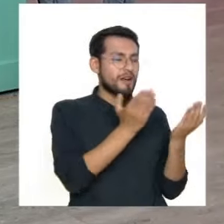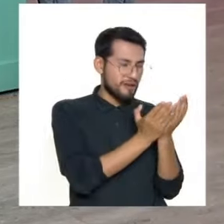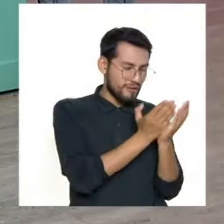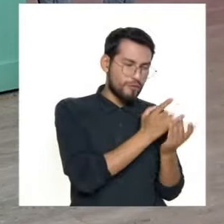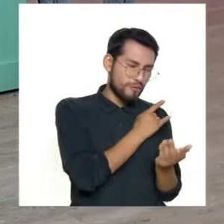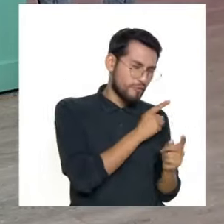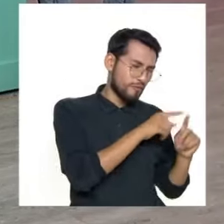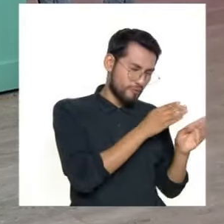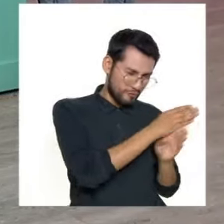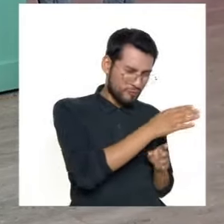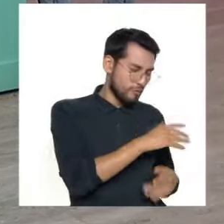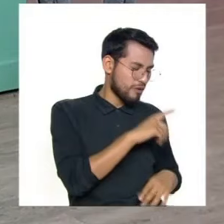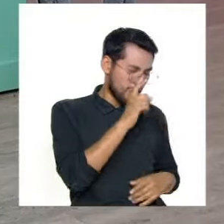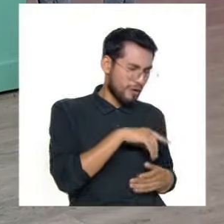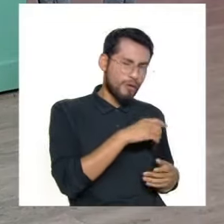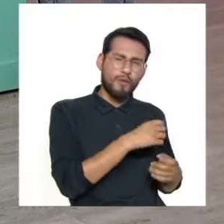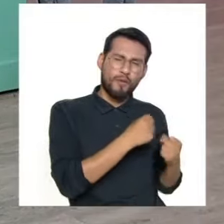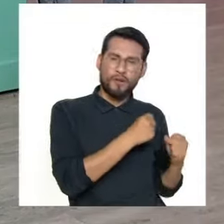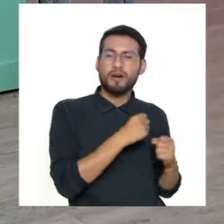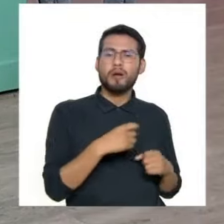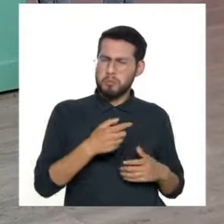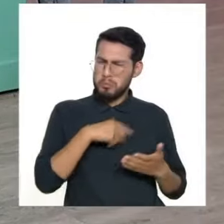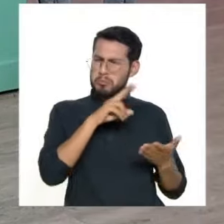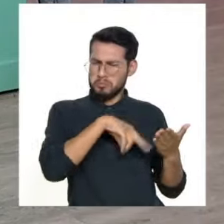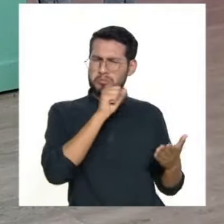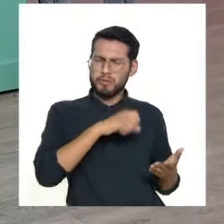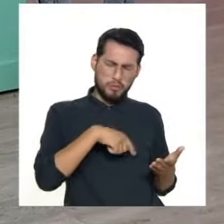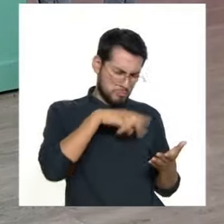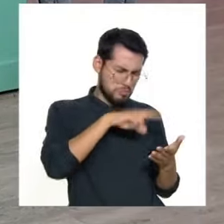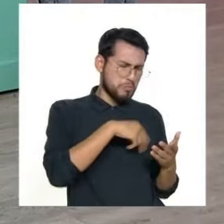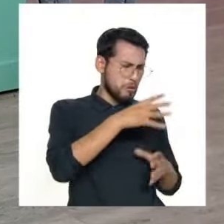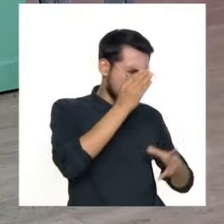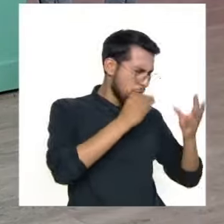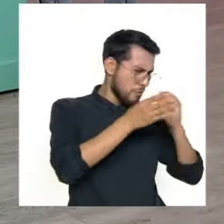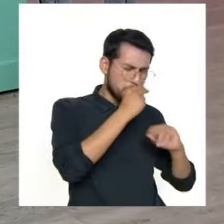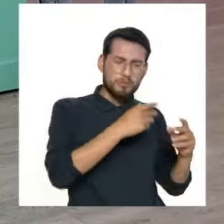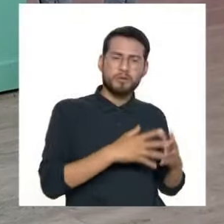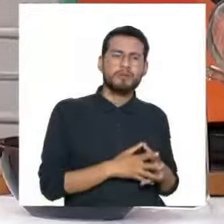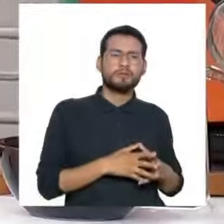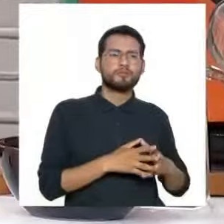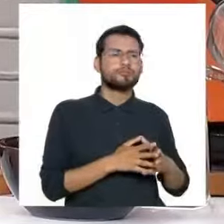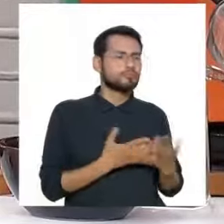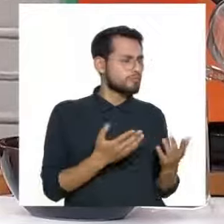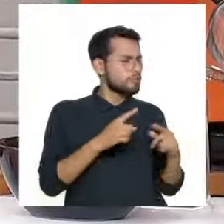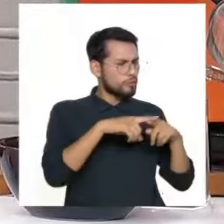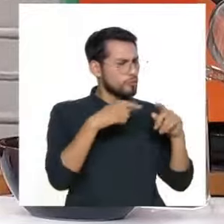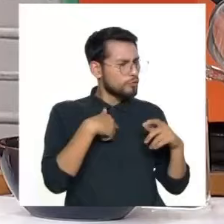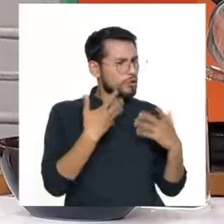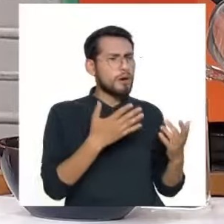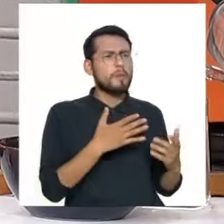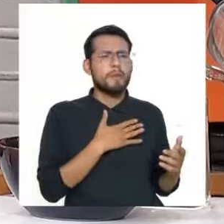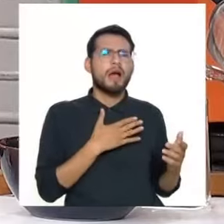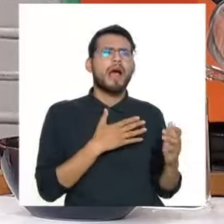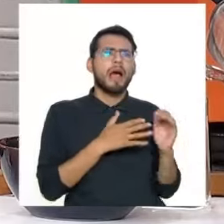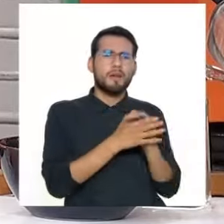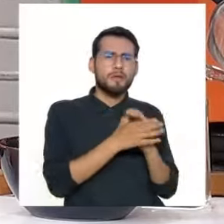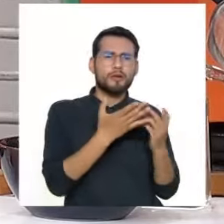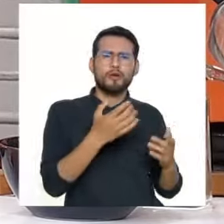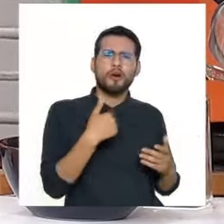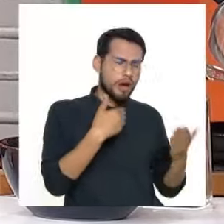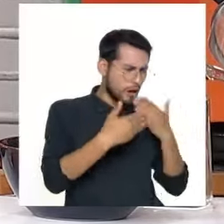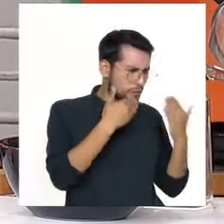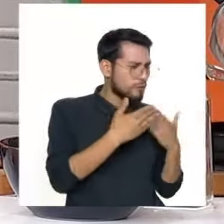exigencia no y habría que como no dejo de leer yo siempre estoy como que actualizada también eh visito mucho a mis compañeros o hablo